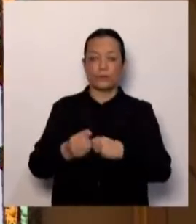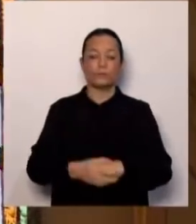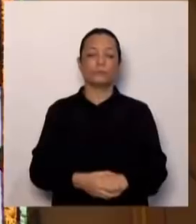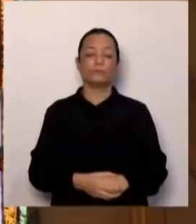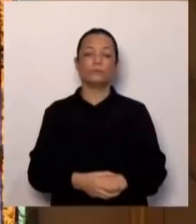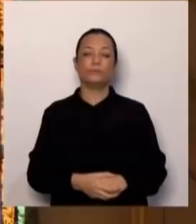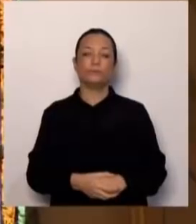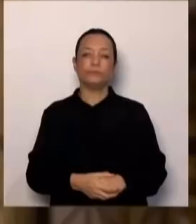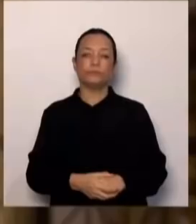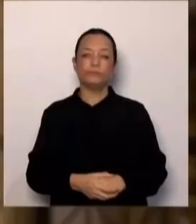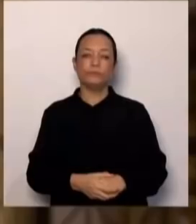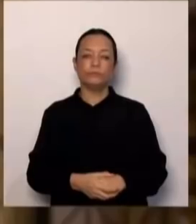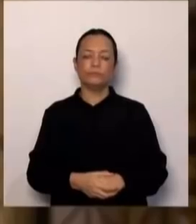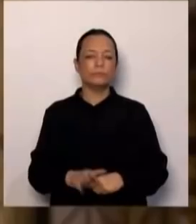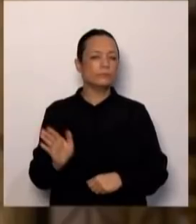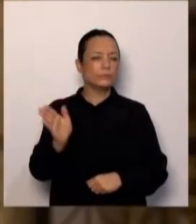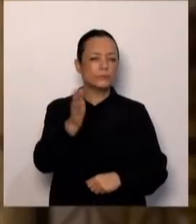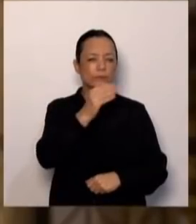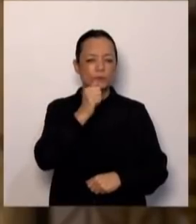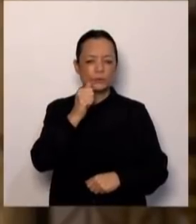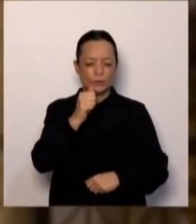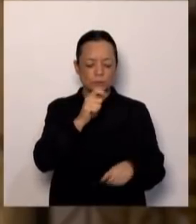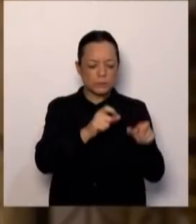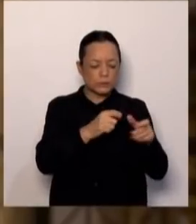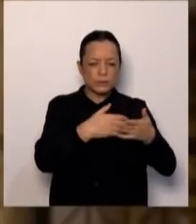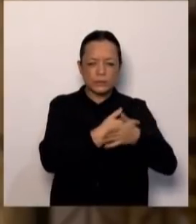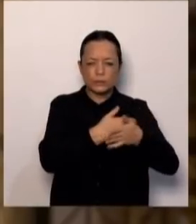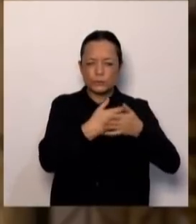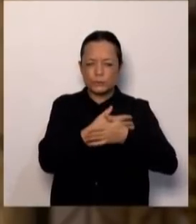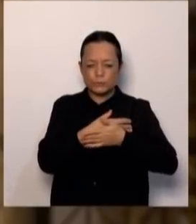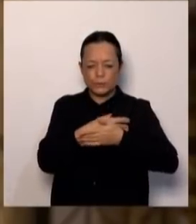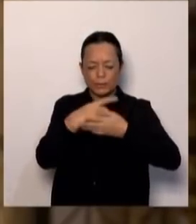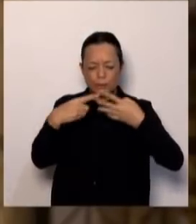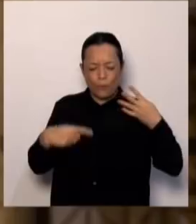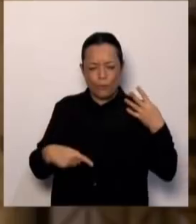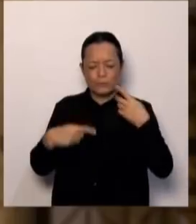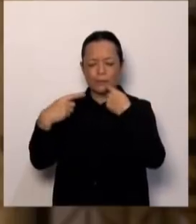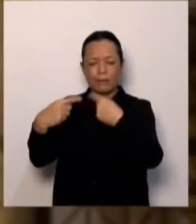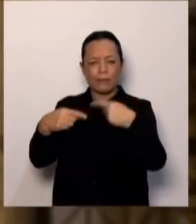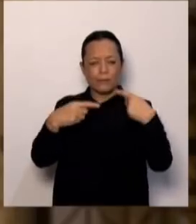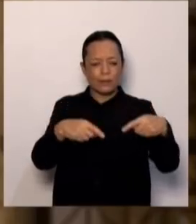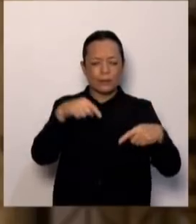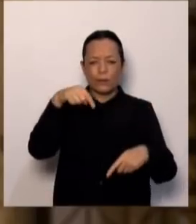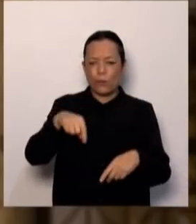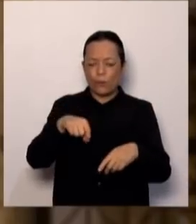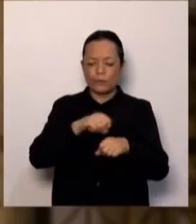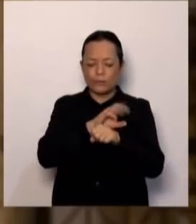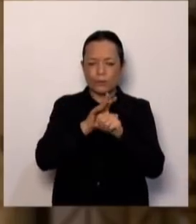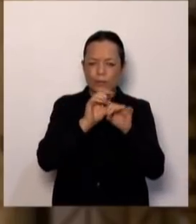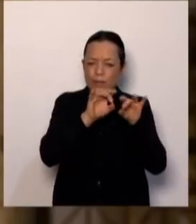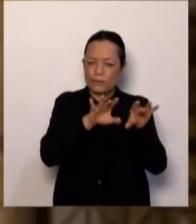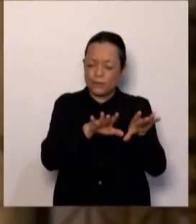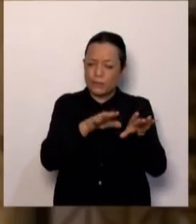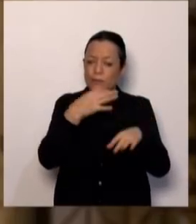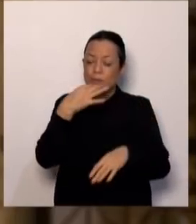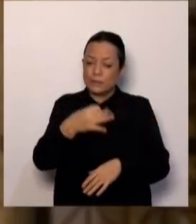súplicas. Por todos los que sufren en formas distintas, especialmente por la presencia del coronavirus, para